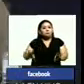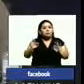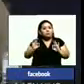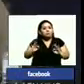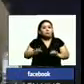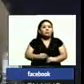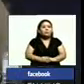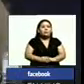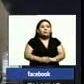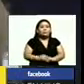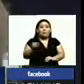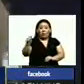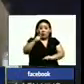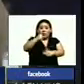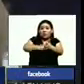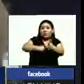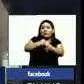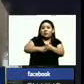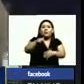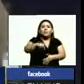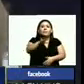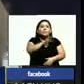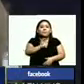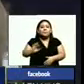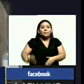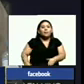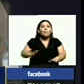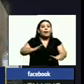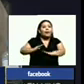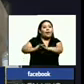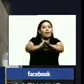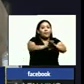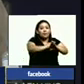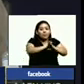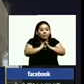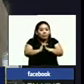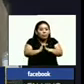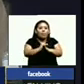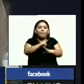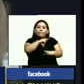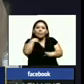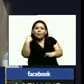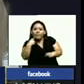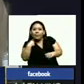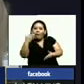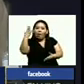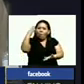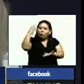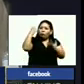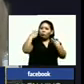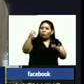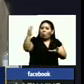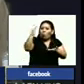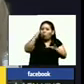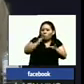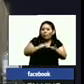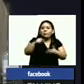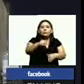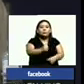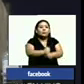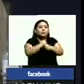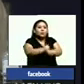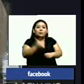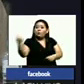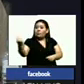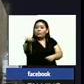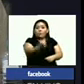esfuerzos Que El Salvador Está haciendo En la reducción De los homicidios Y de garantizar La seguridad De todos